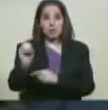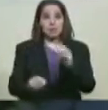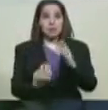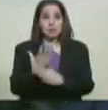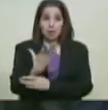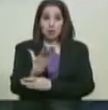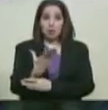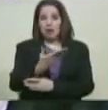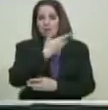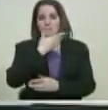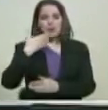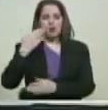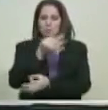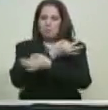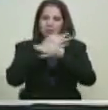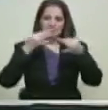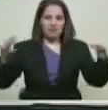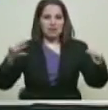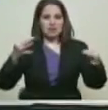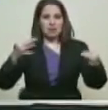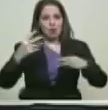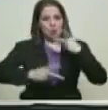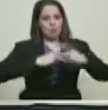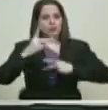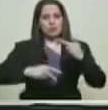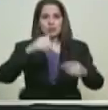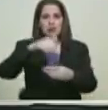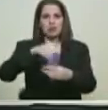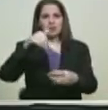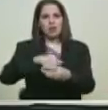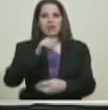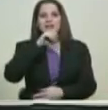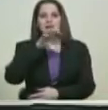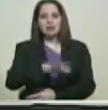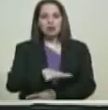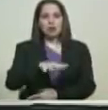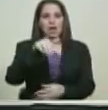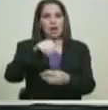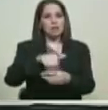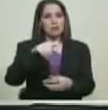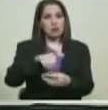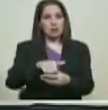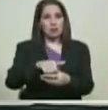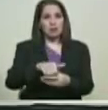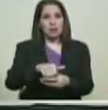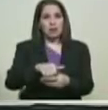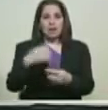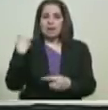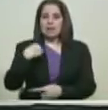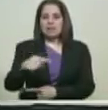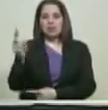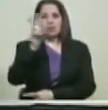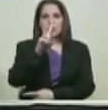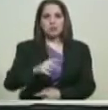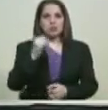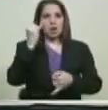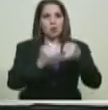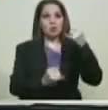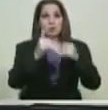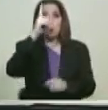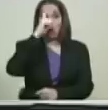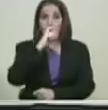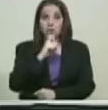la más perfecta jornada electoral de la historia electoral que ha tenido Venezuela en los últimos